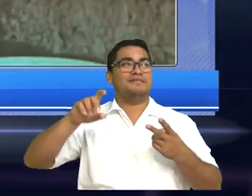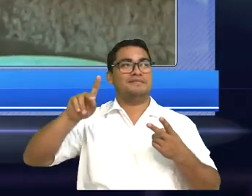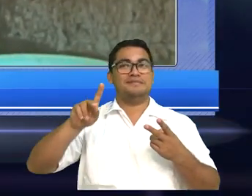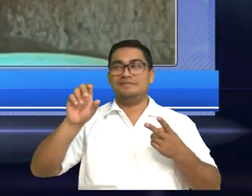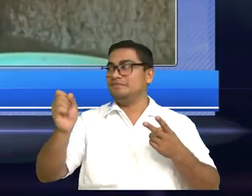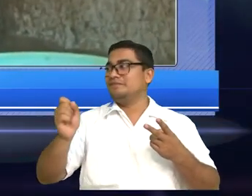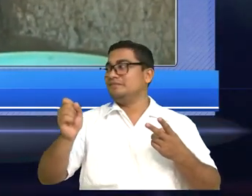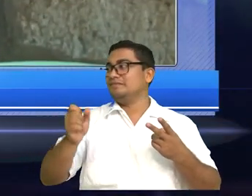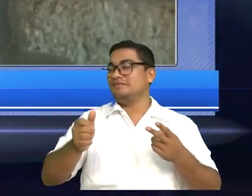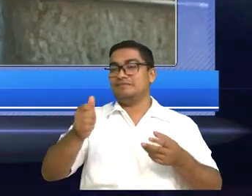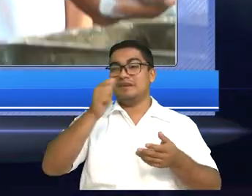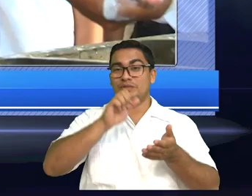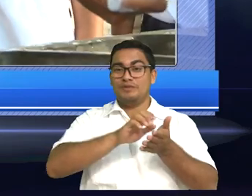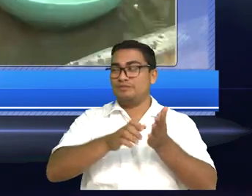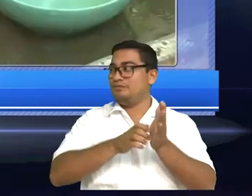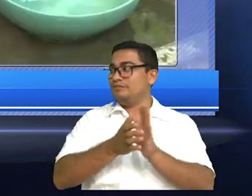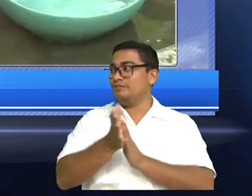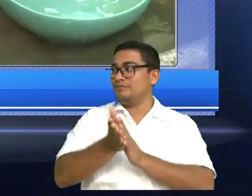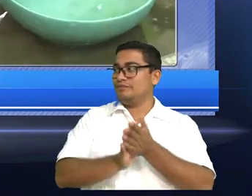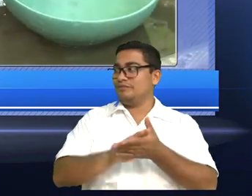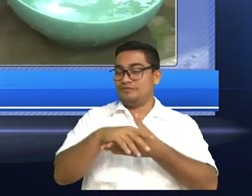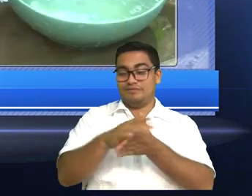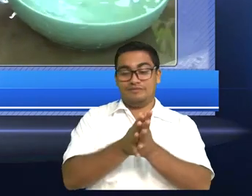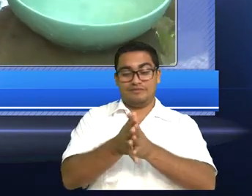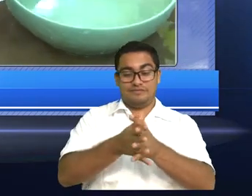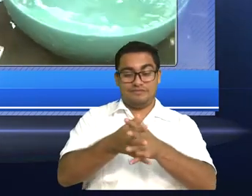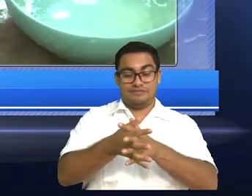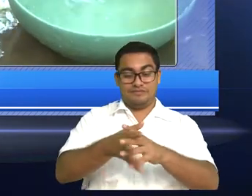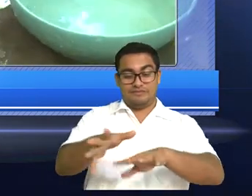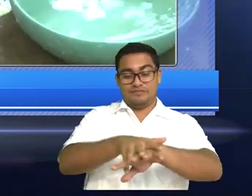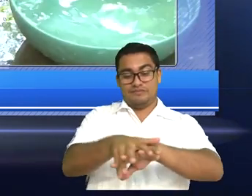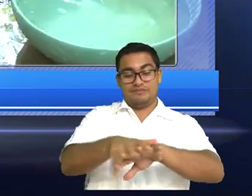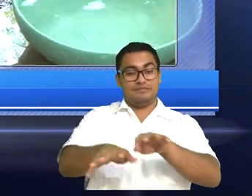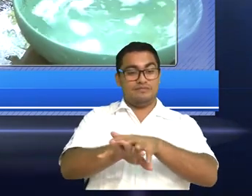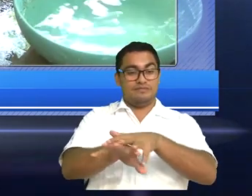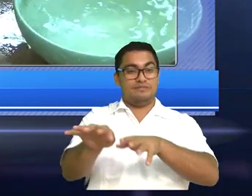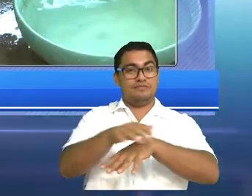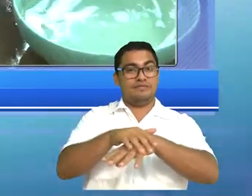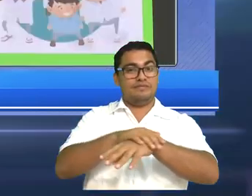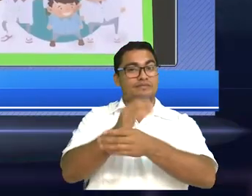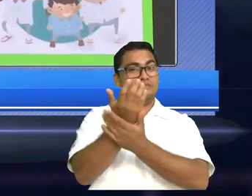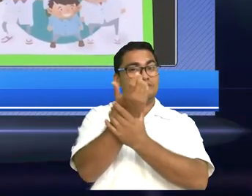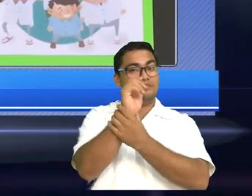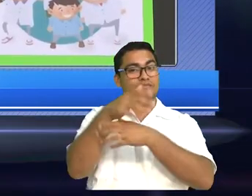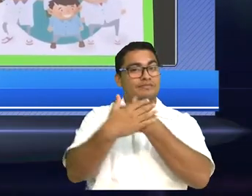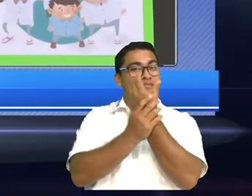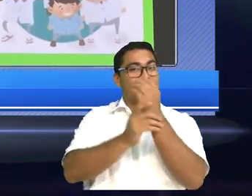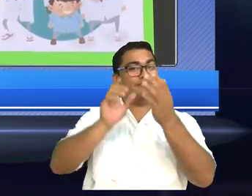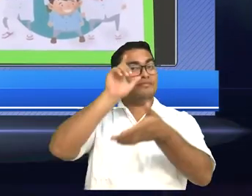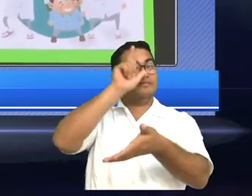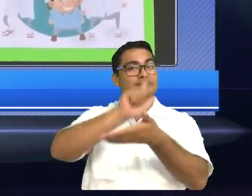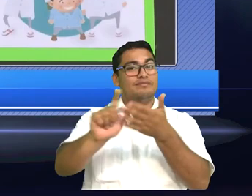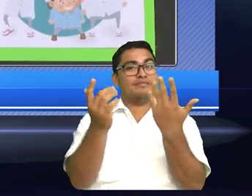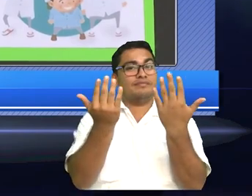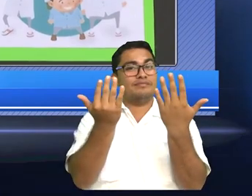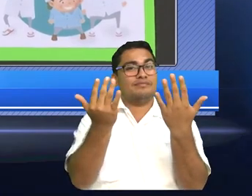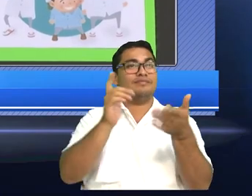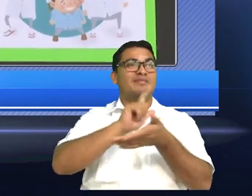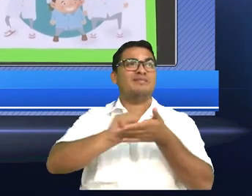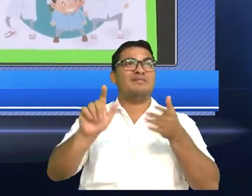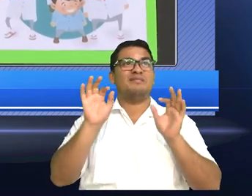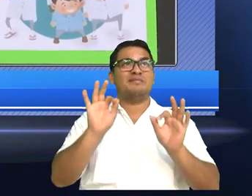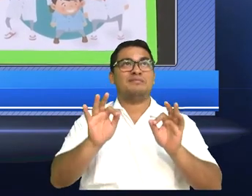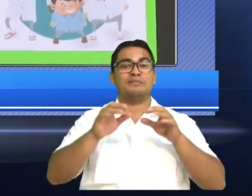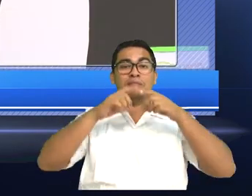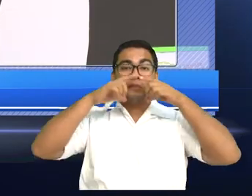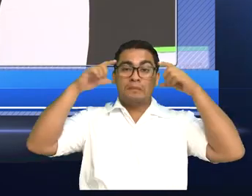de manos con agua y jabón, porque no es bacteria, es un virus, ¿verdad? Es con agua y jabón constantemente. El uso de mascarilla, pues el